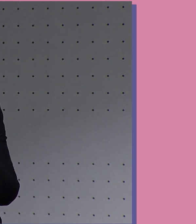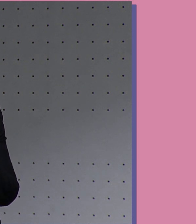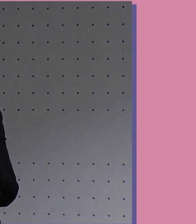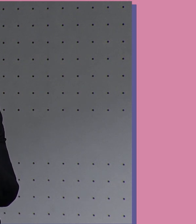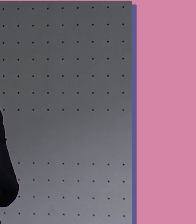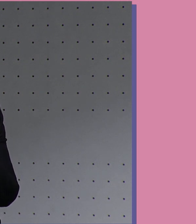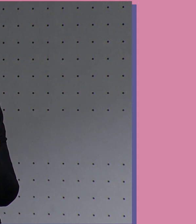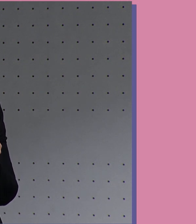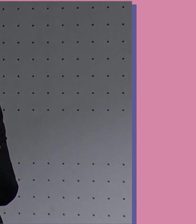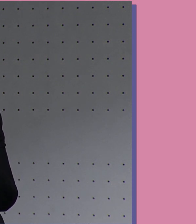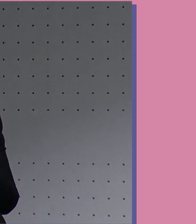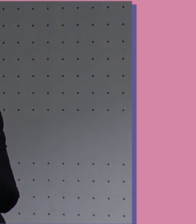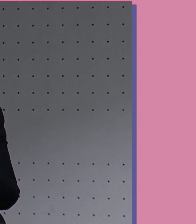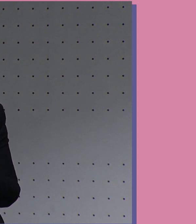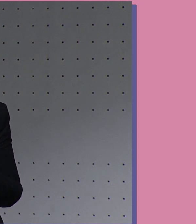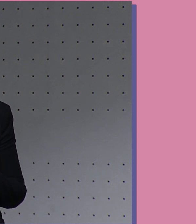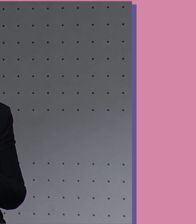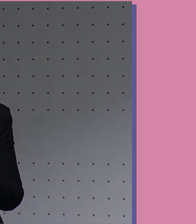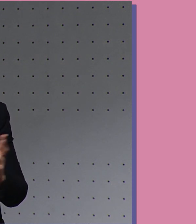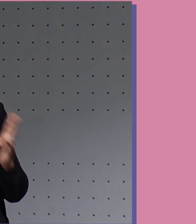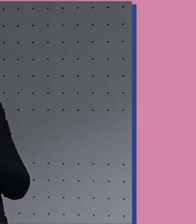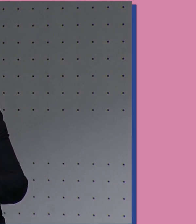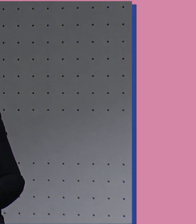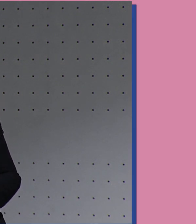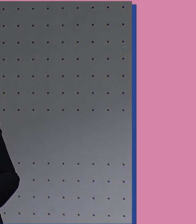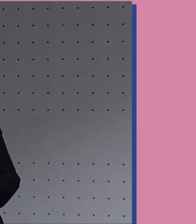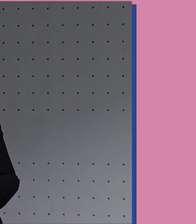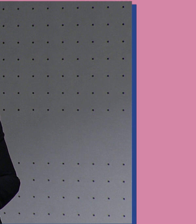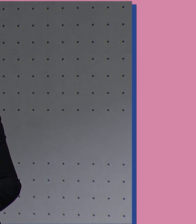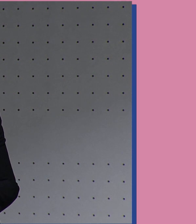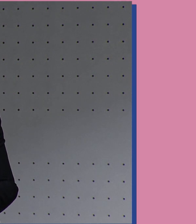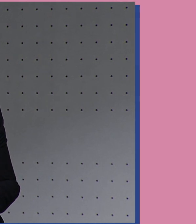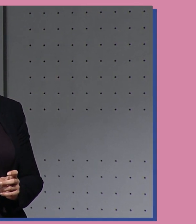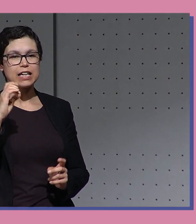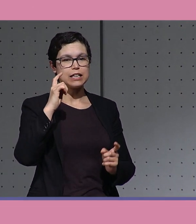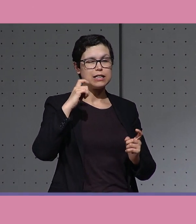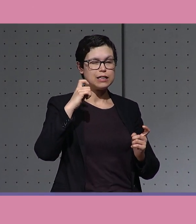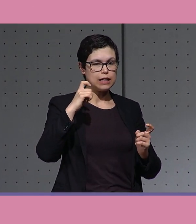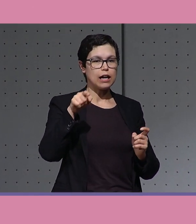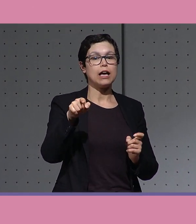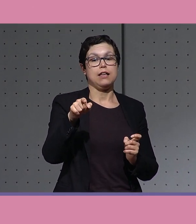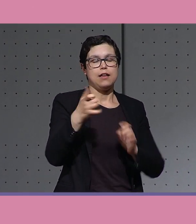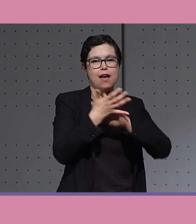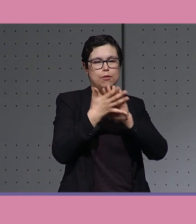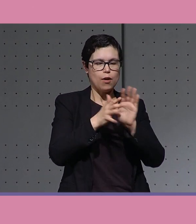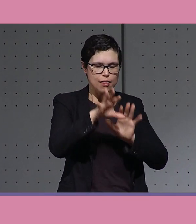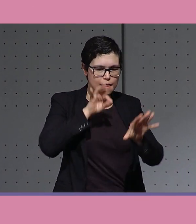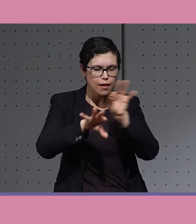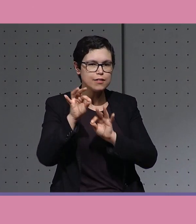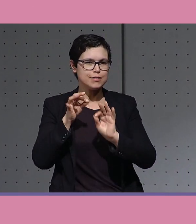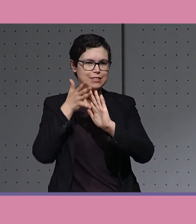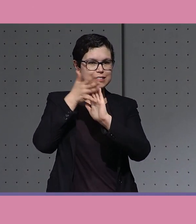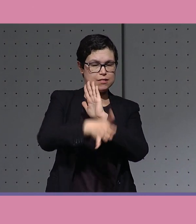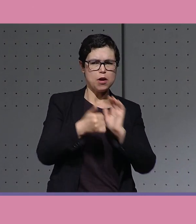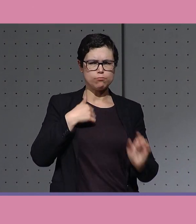cómo... Si no he hablado de los tics ni del Tourette, la verdad es que hay veces que es un poco complicado seleccionar, ¿no? Pero es